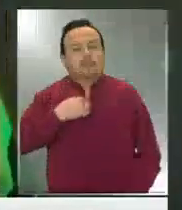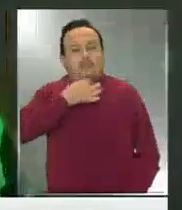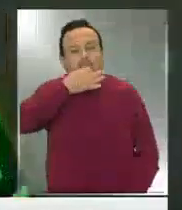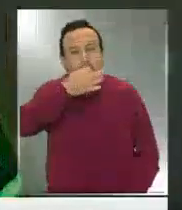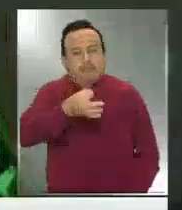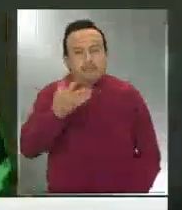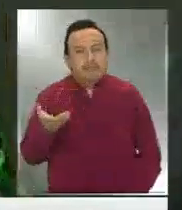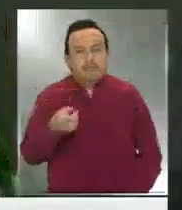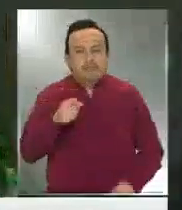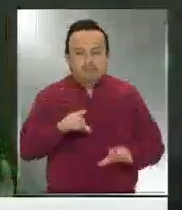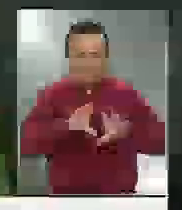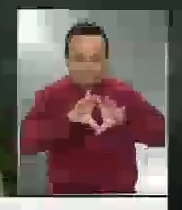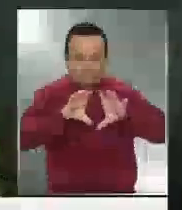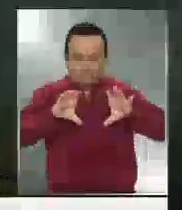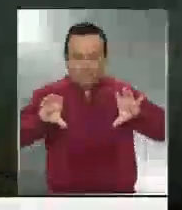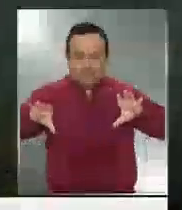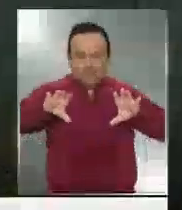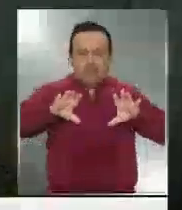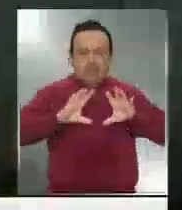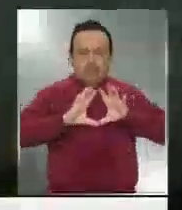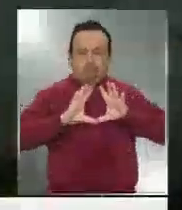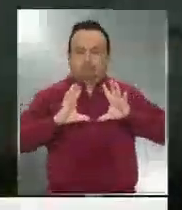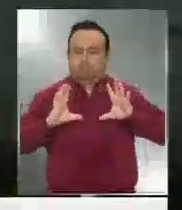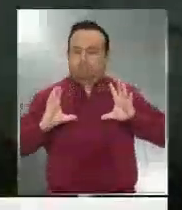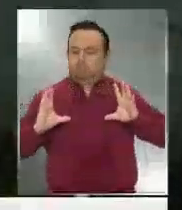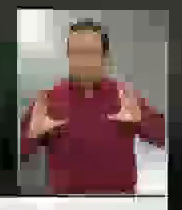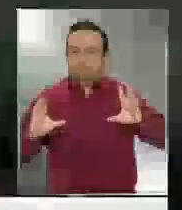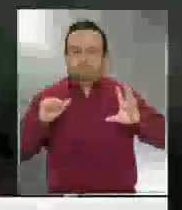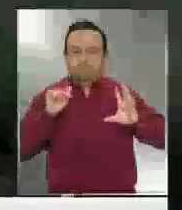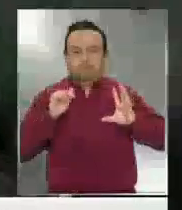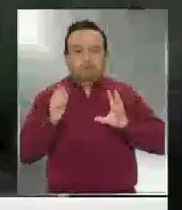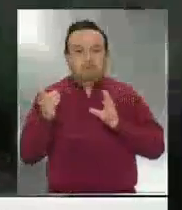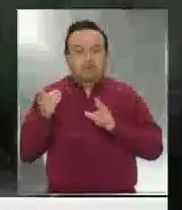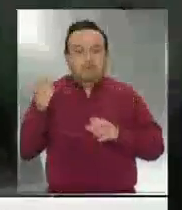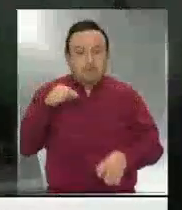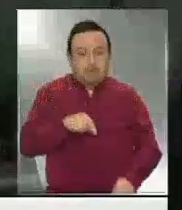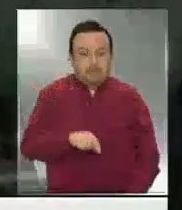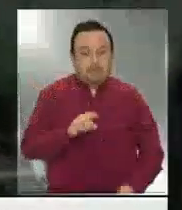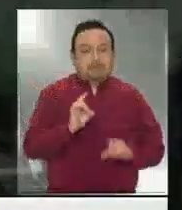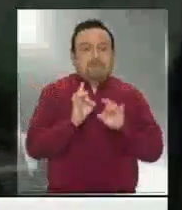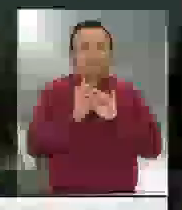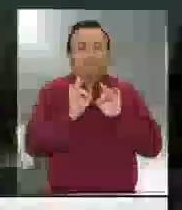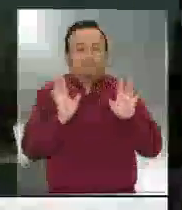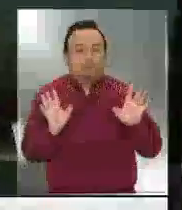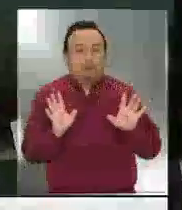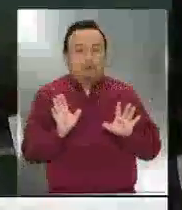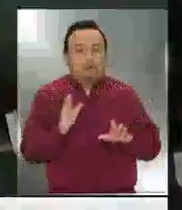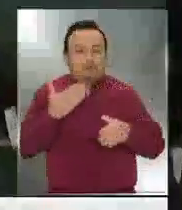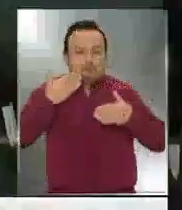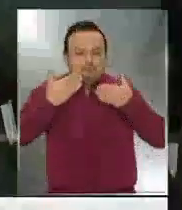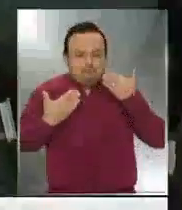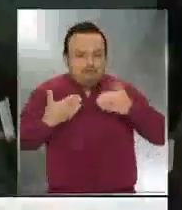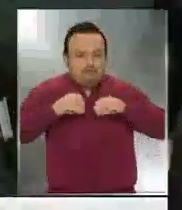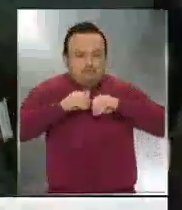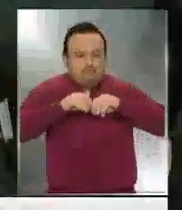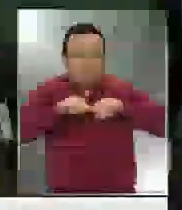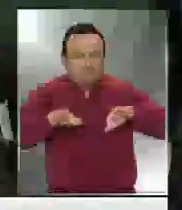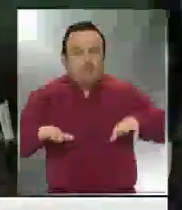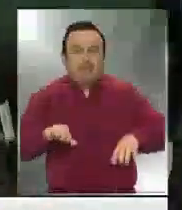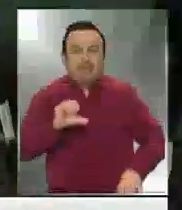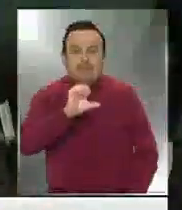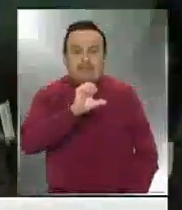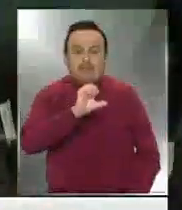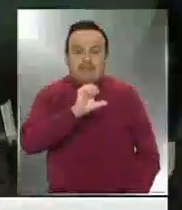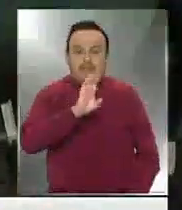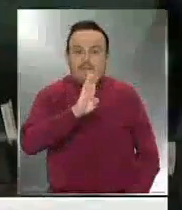cápsula, ¿no? Que es una cápsula que se había traído a nuestro país en caso de alguna infección con el ébola,